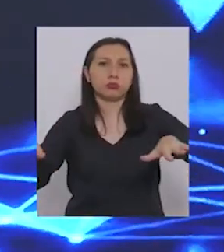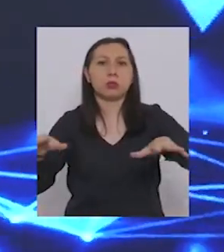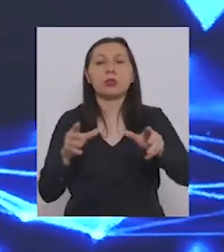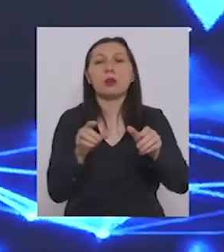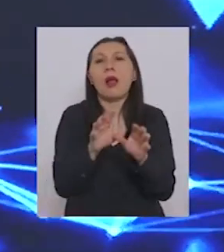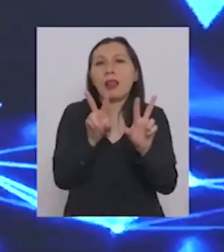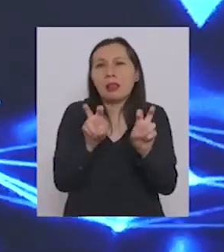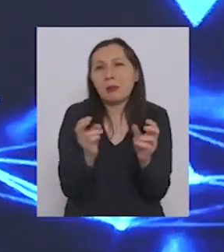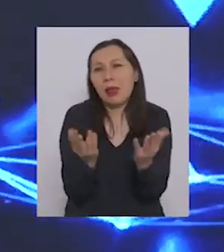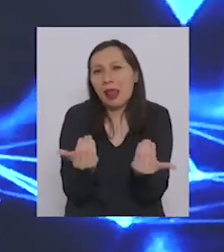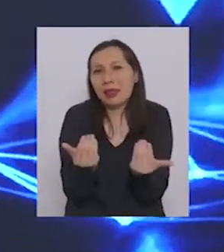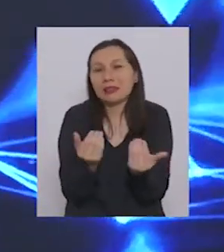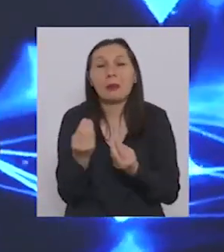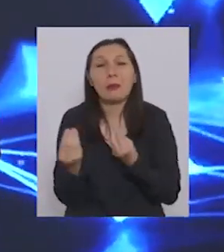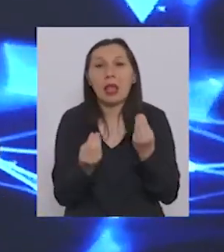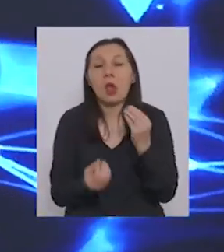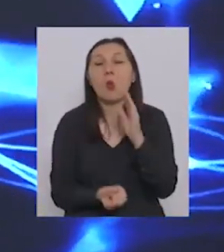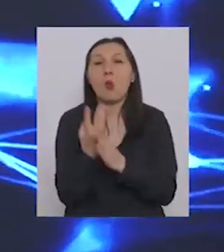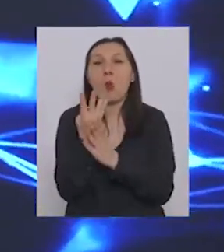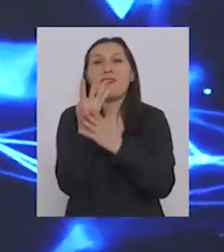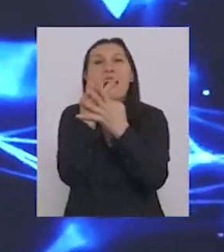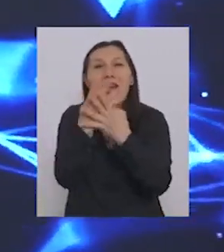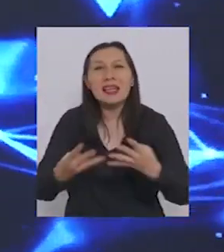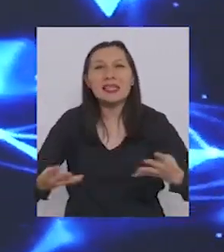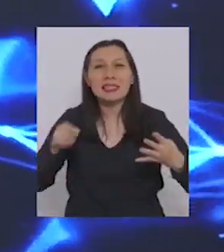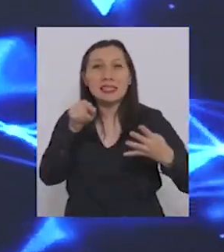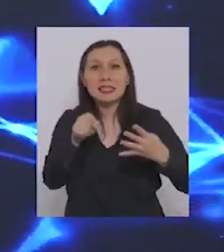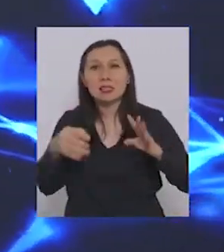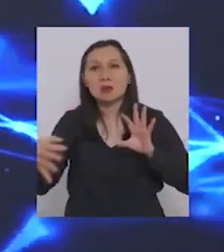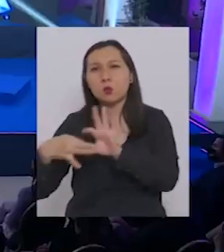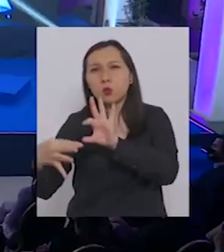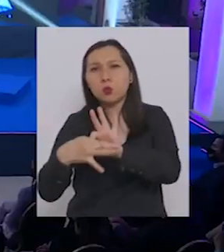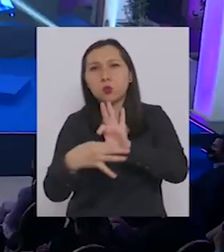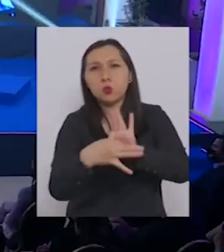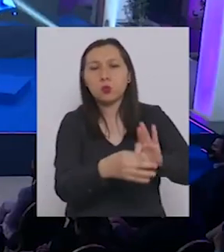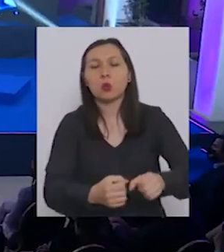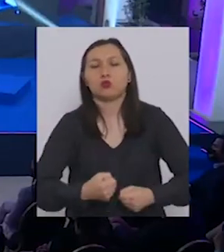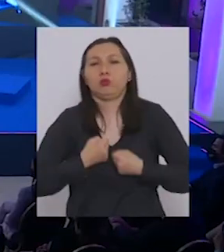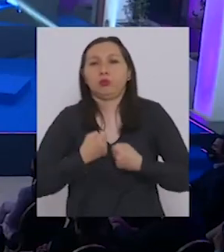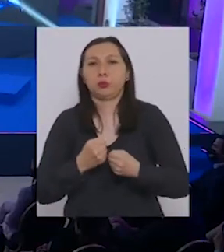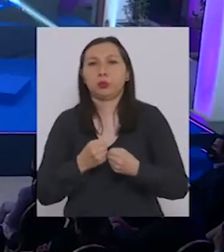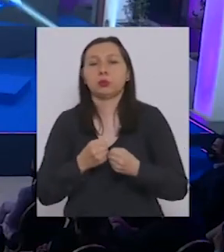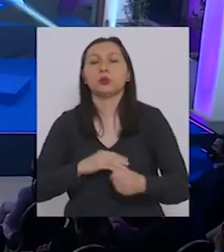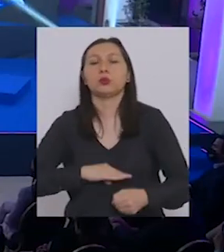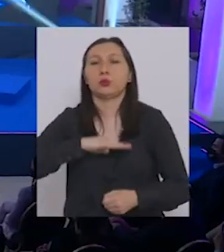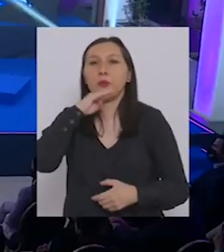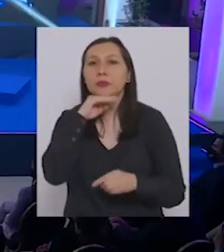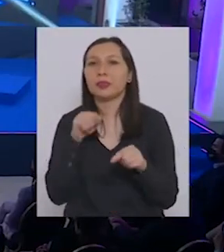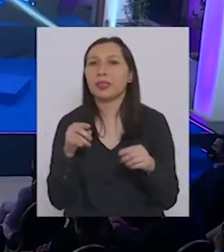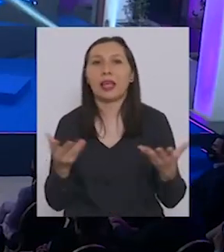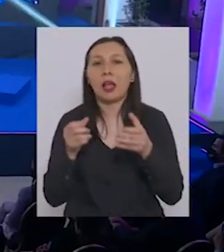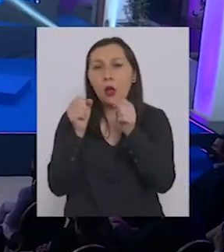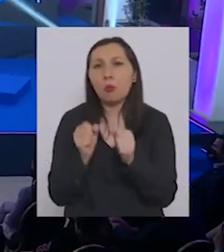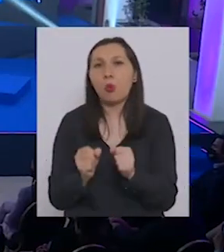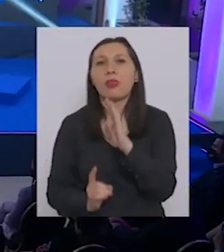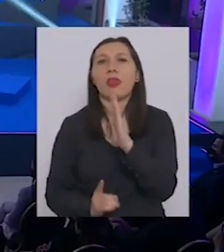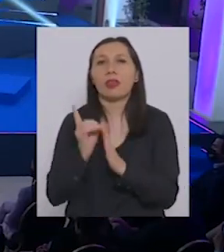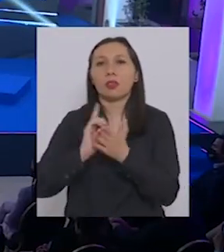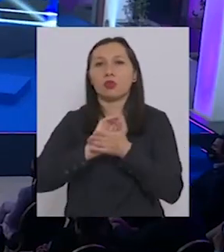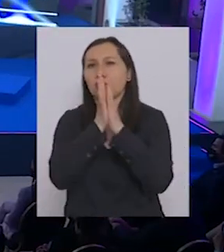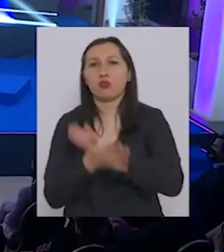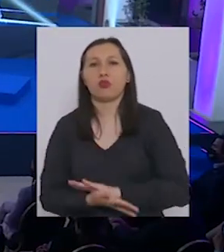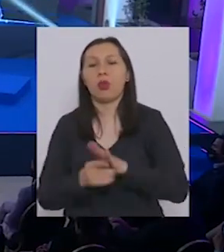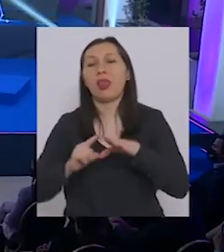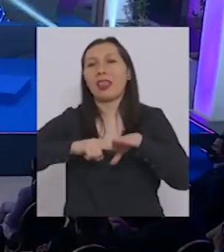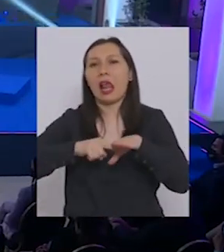necesarias para que la nueva red tenga esa capilaridad suficiente para que se puedan desarrollar todas las